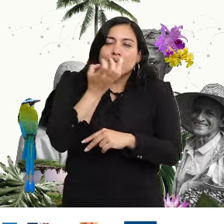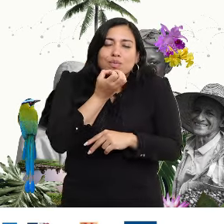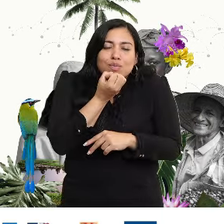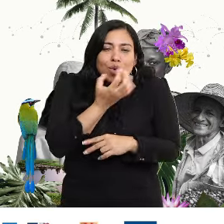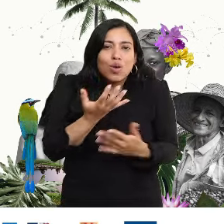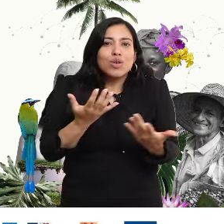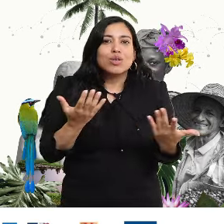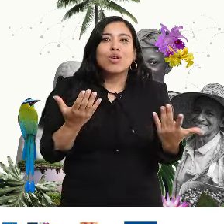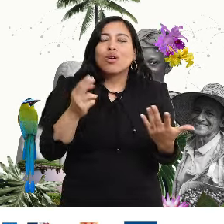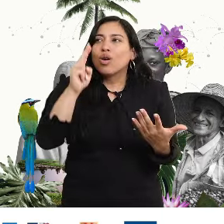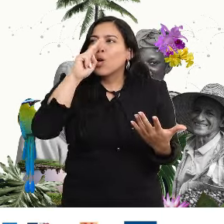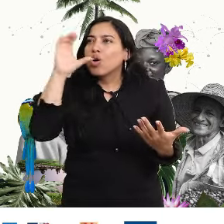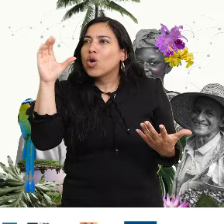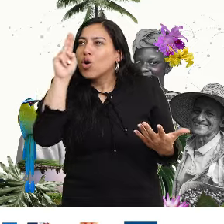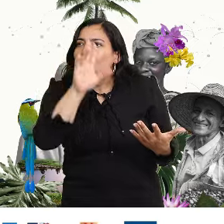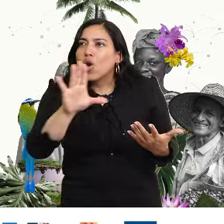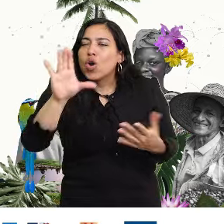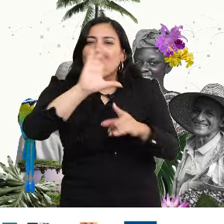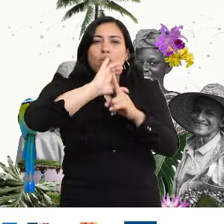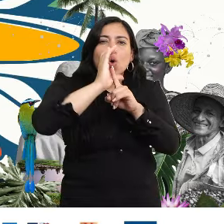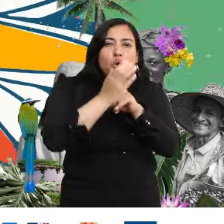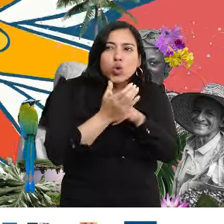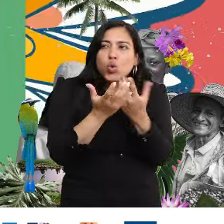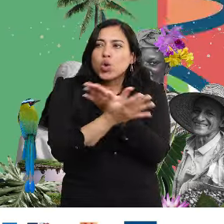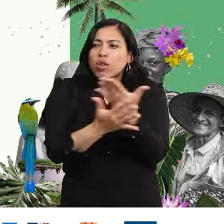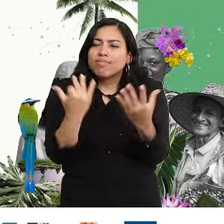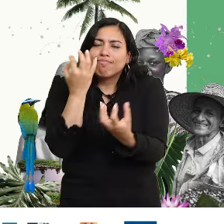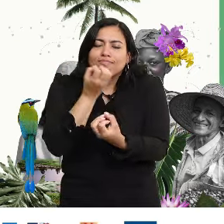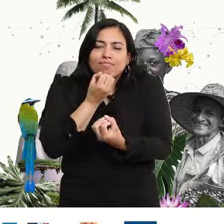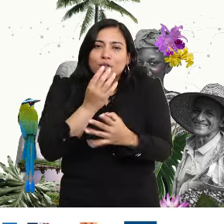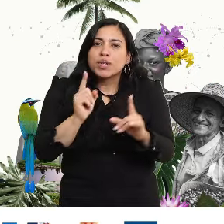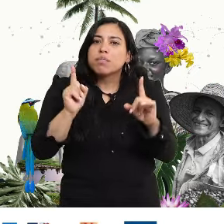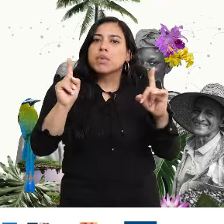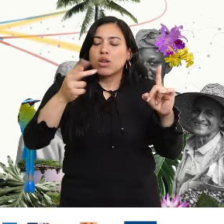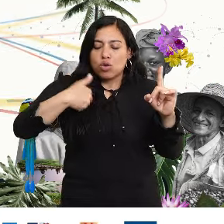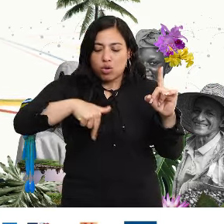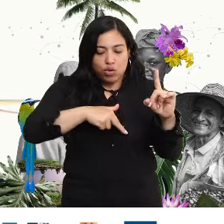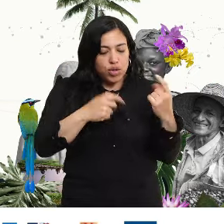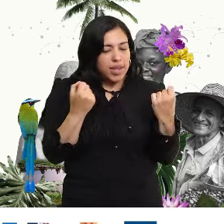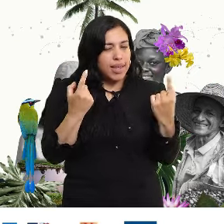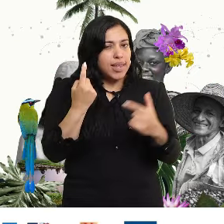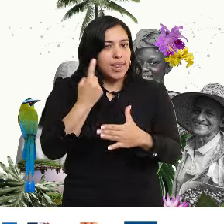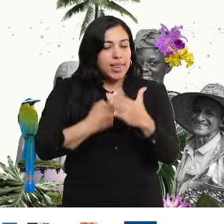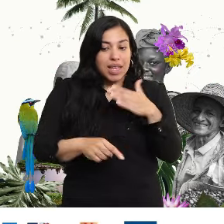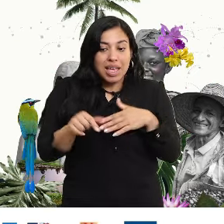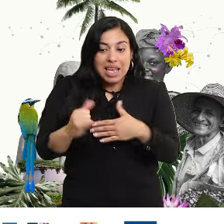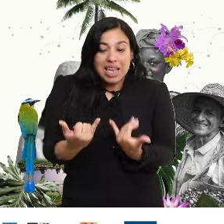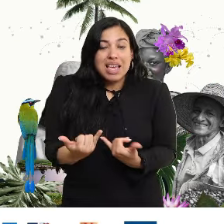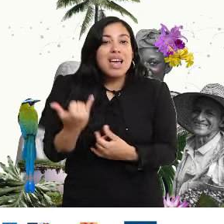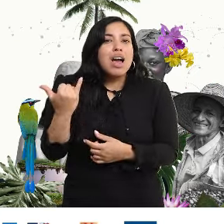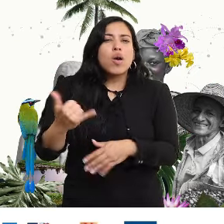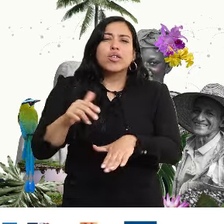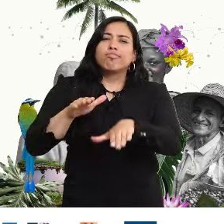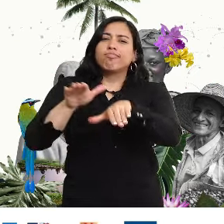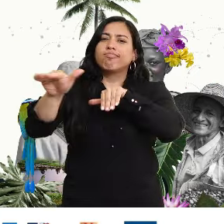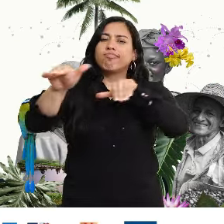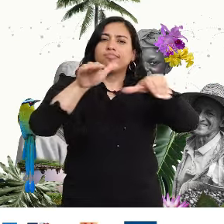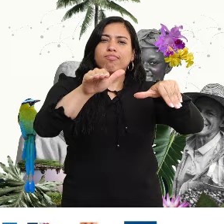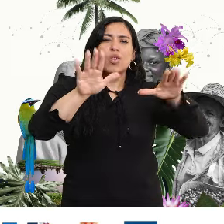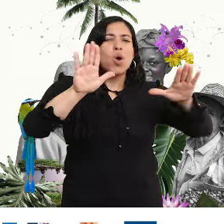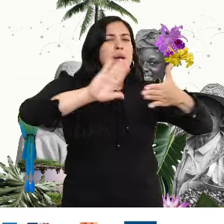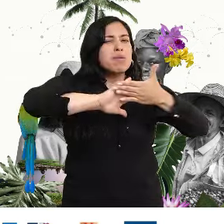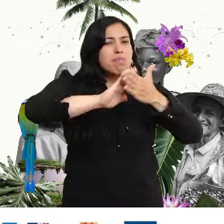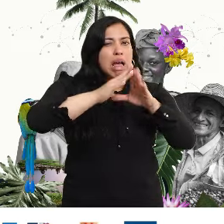detrás, en esa belleza cultural, pero entendiendo también que desde ese lugar estamos llamando a hacer una paz con